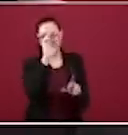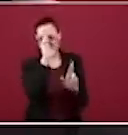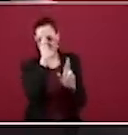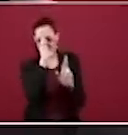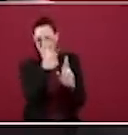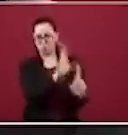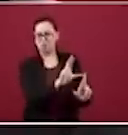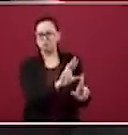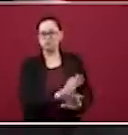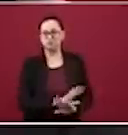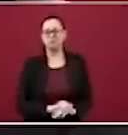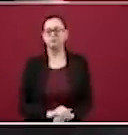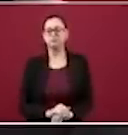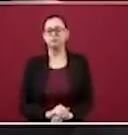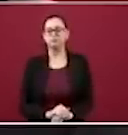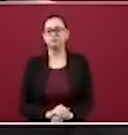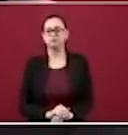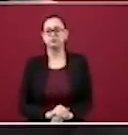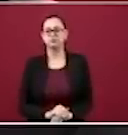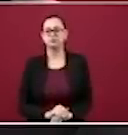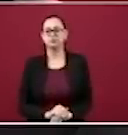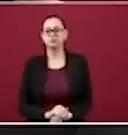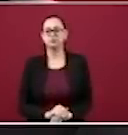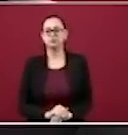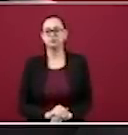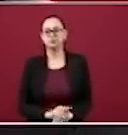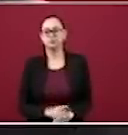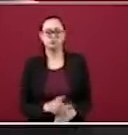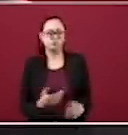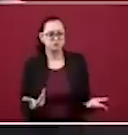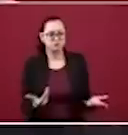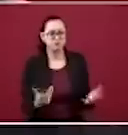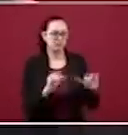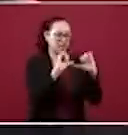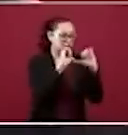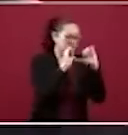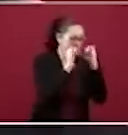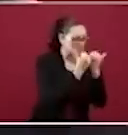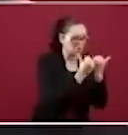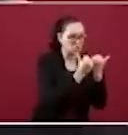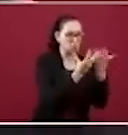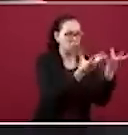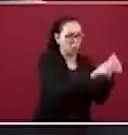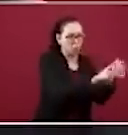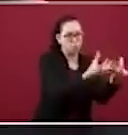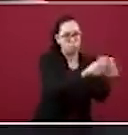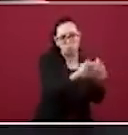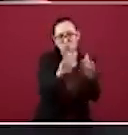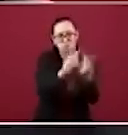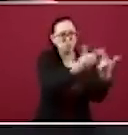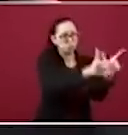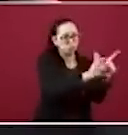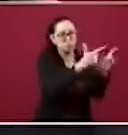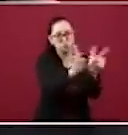no impedir la asociación, el que los trabajadores se puedan agrupar